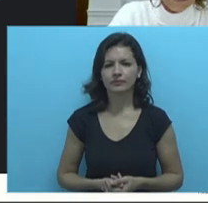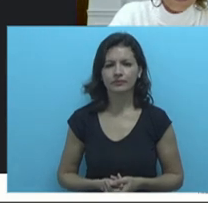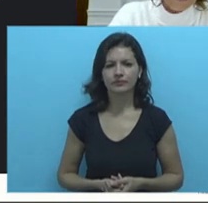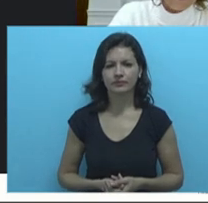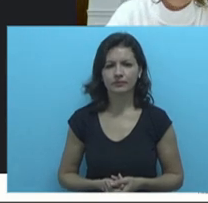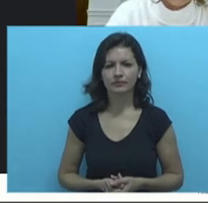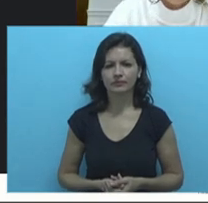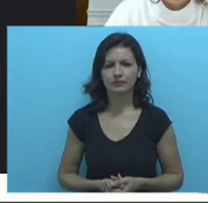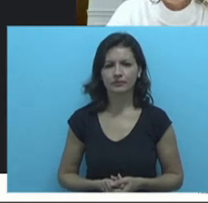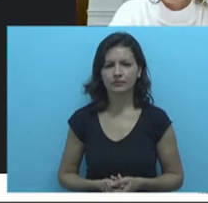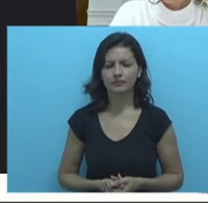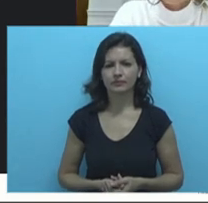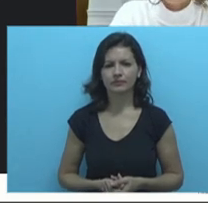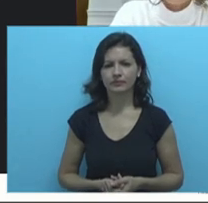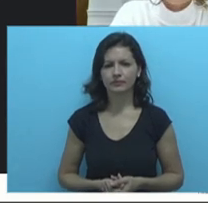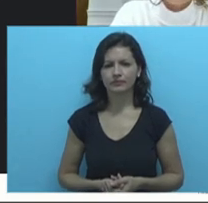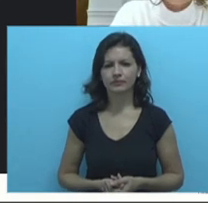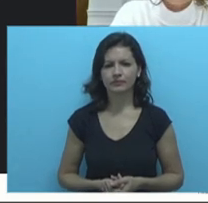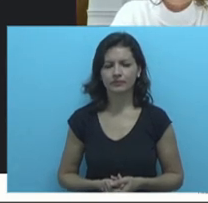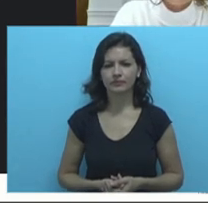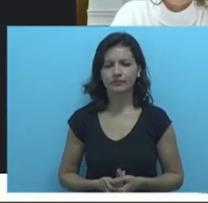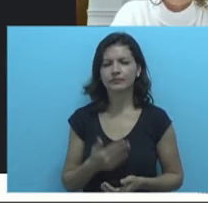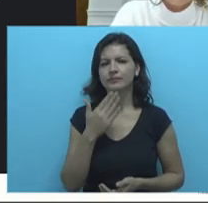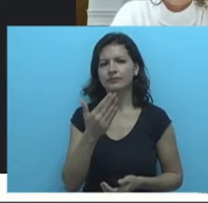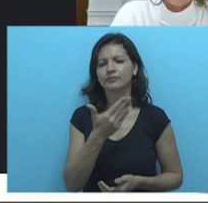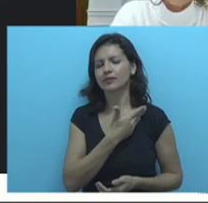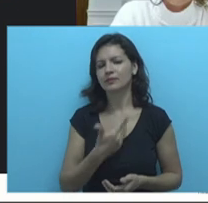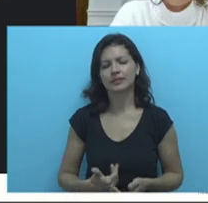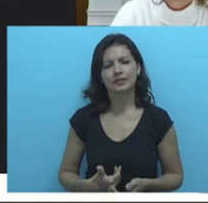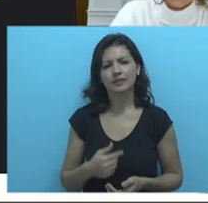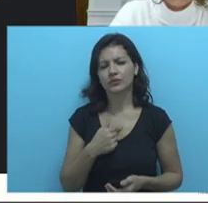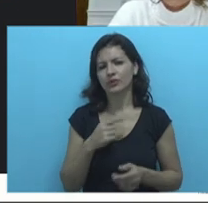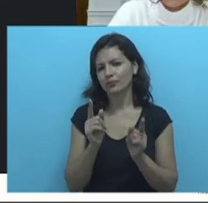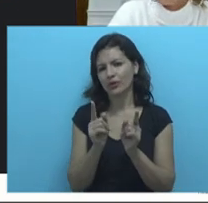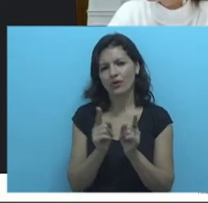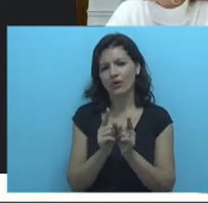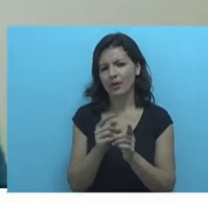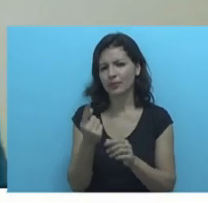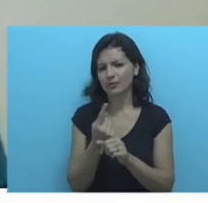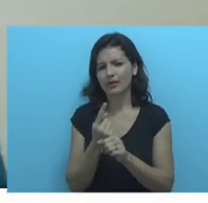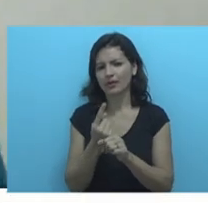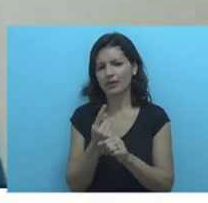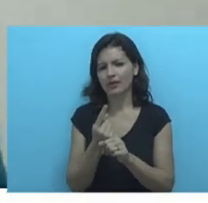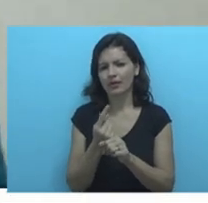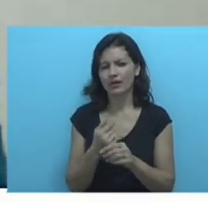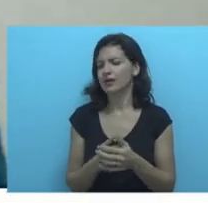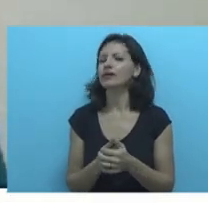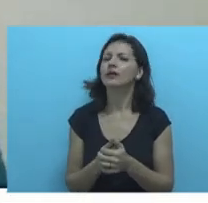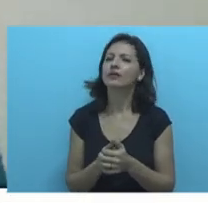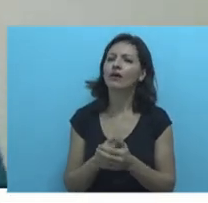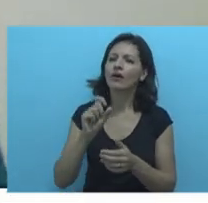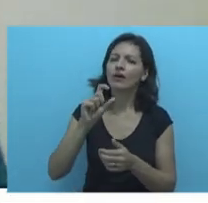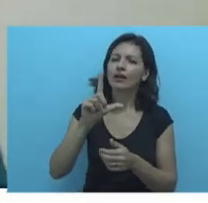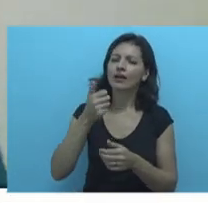Muchas gracias, señor presidente. Brevemente, mis palabras para Clara, su compañera, para sus hijos y para